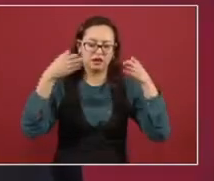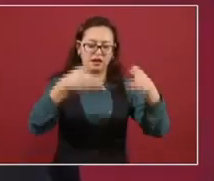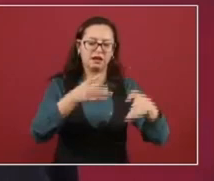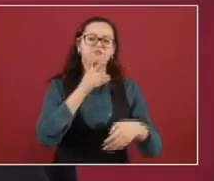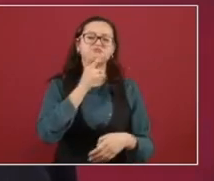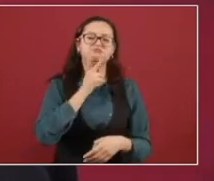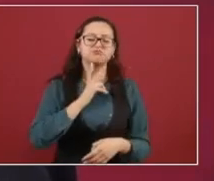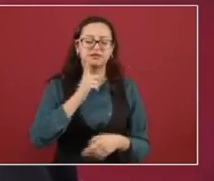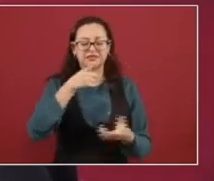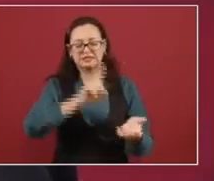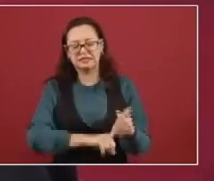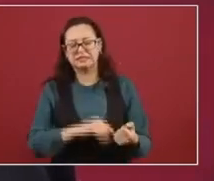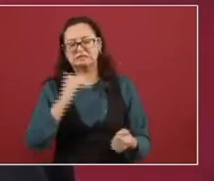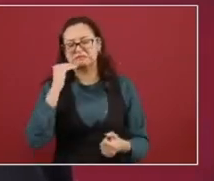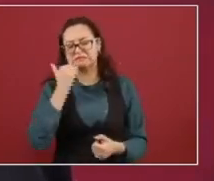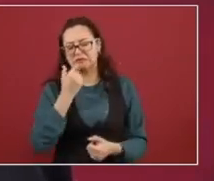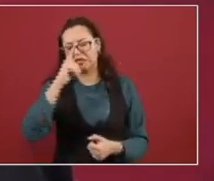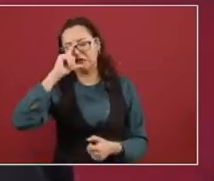deformaciones, vicios,